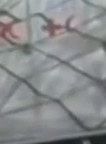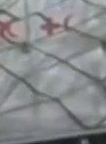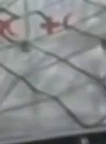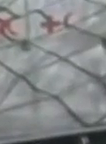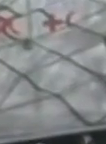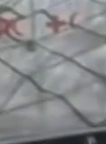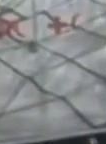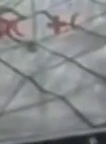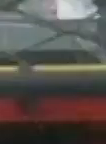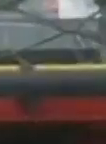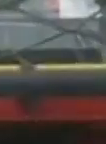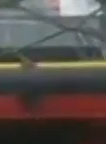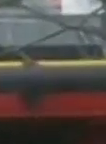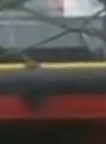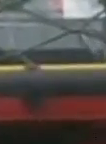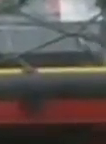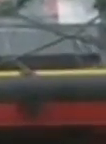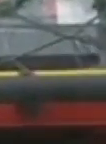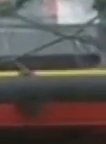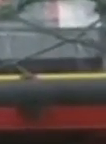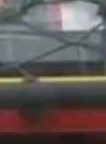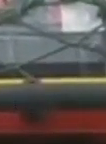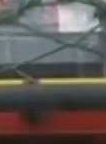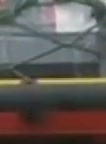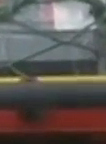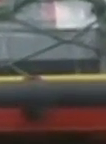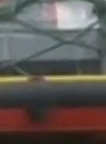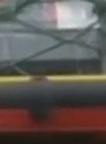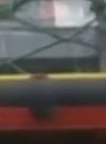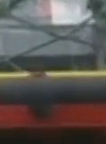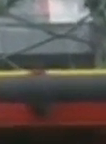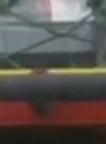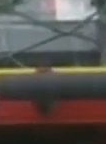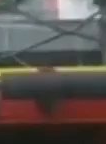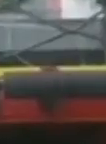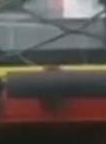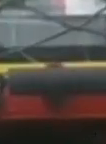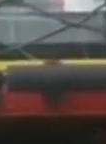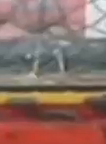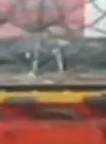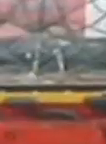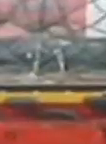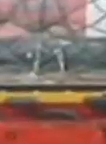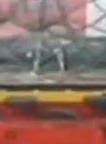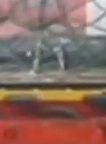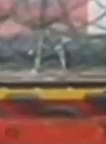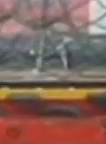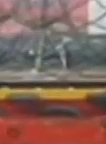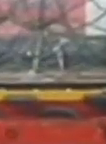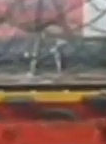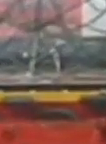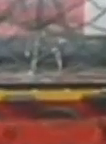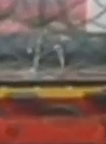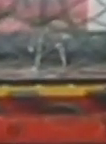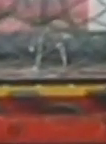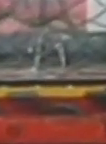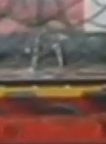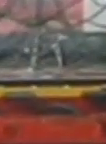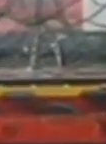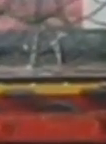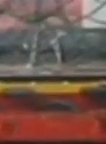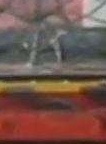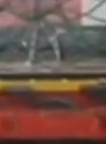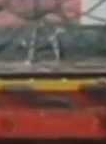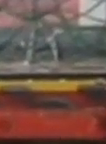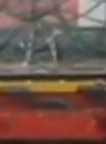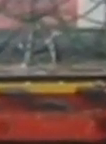bloqueo internacional que tenemos en materia de adquisición de insumos, medicamentos y alimentos para los venezolanos y los venezolanos,